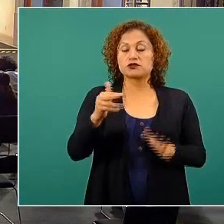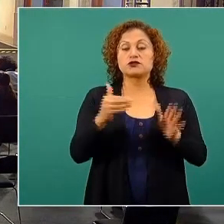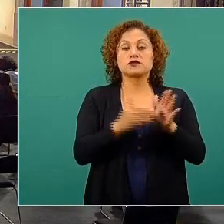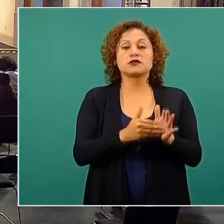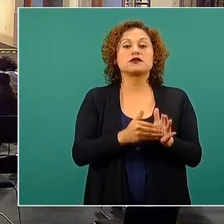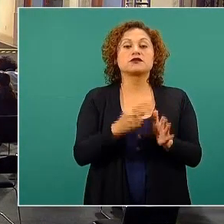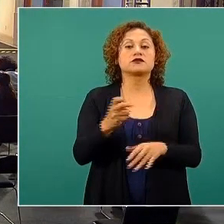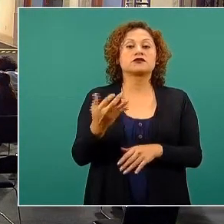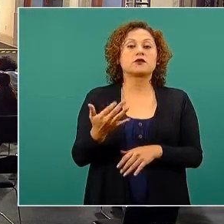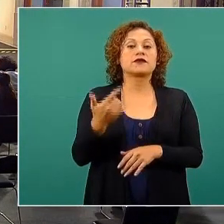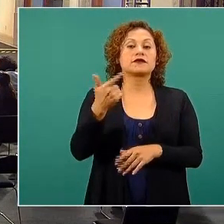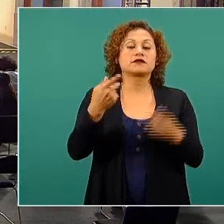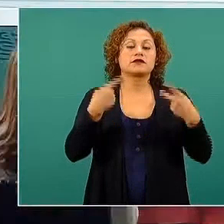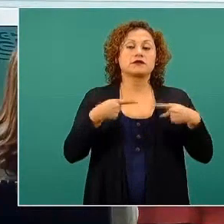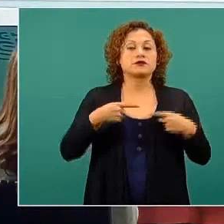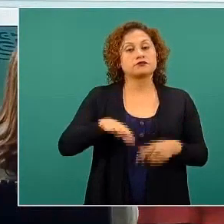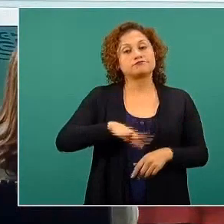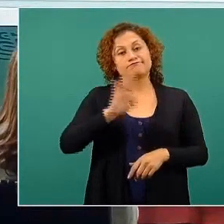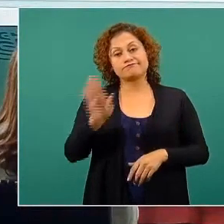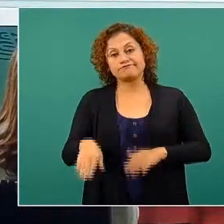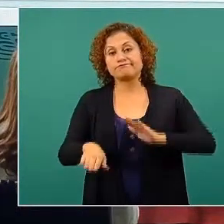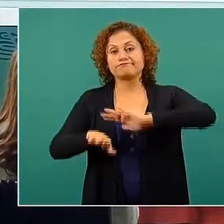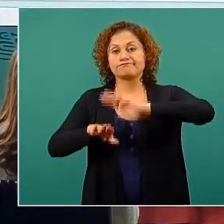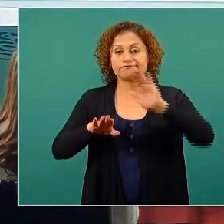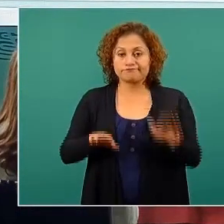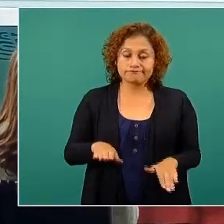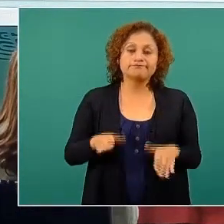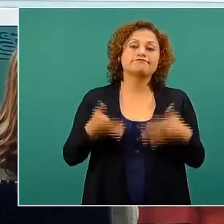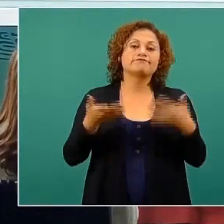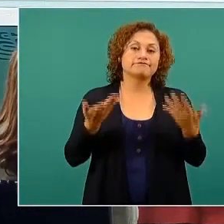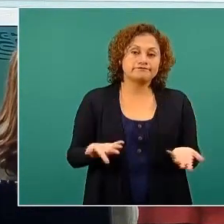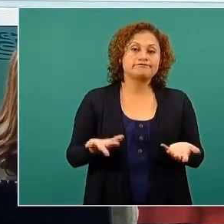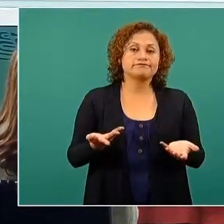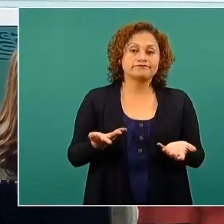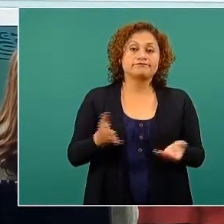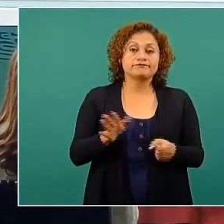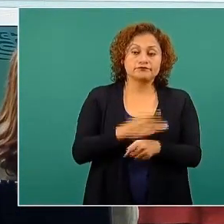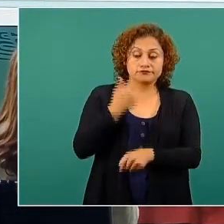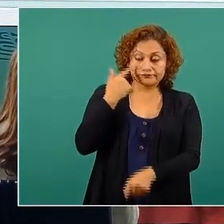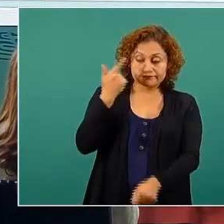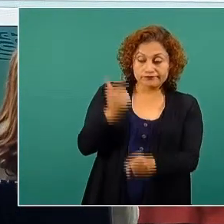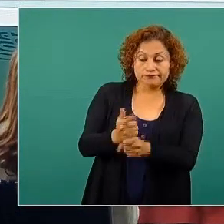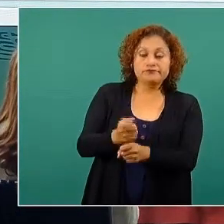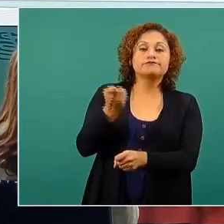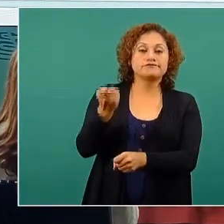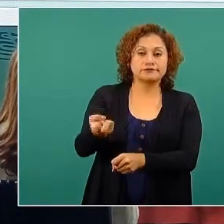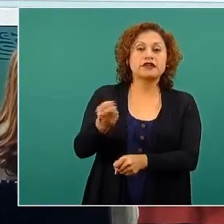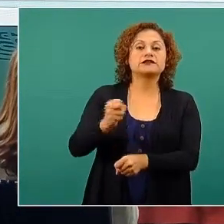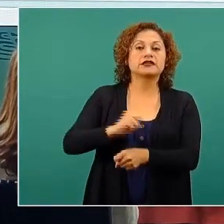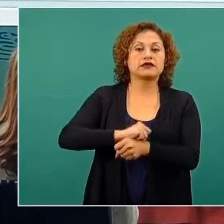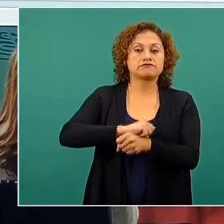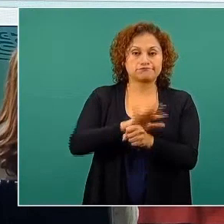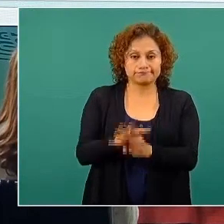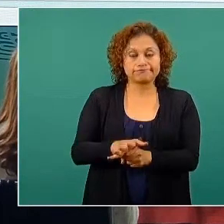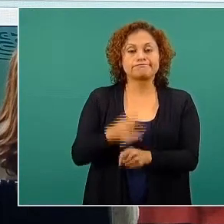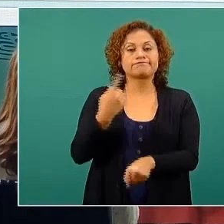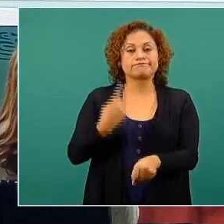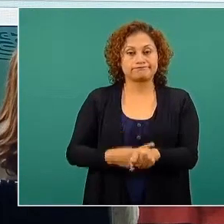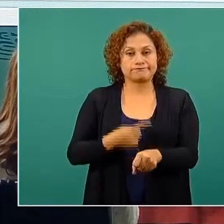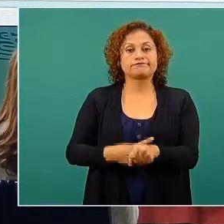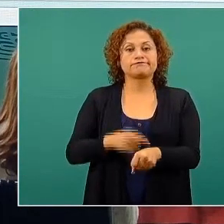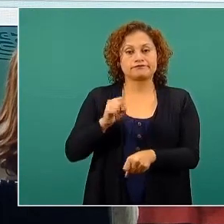218.657 personas han perdido la vida en nuestro país y han tenido un resultado positivo al virus SARS-CoV-2, o a través del proceso